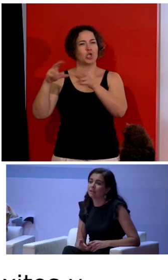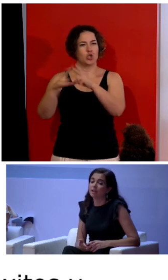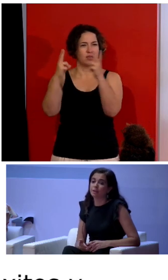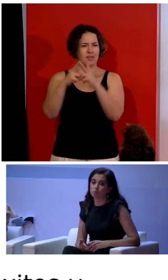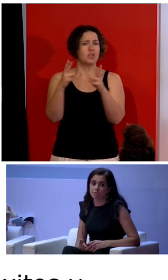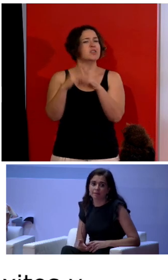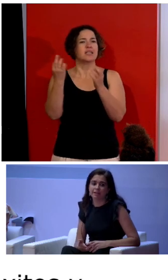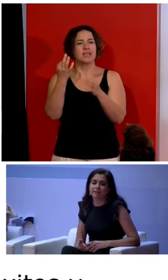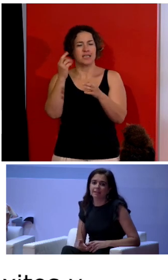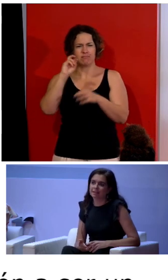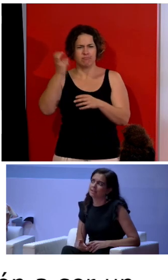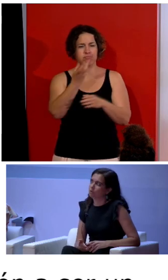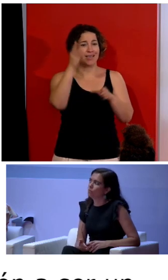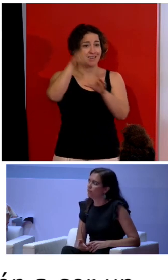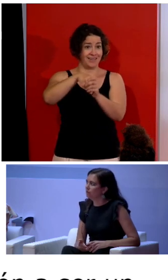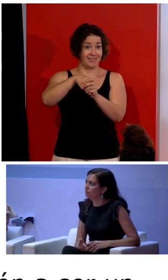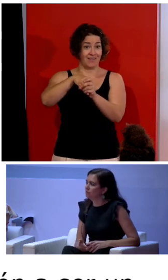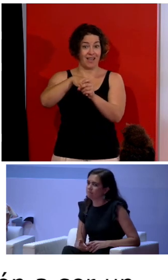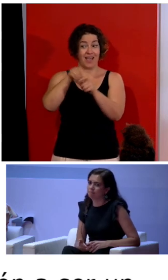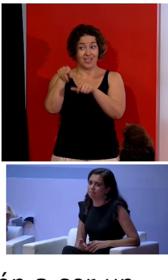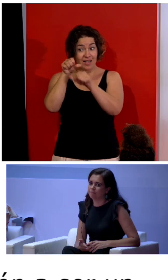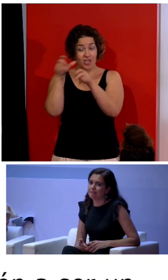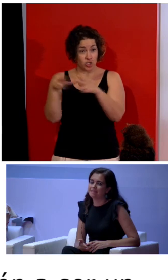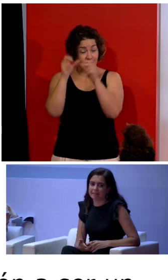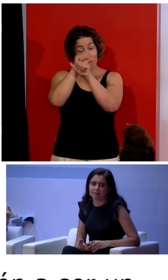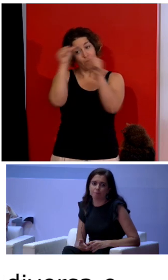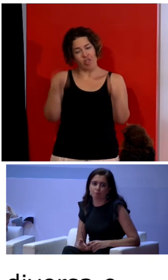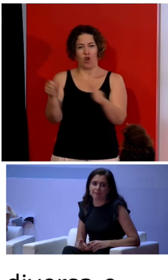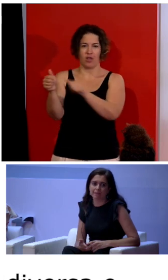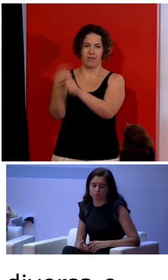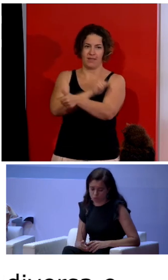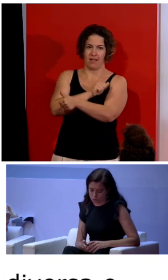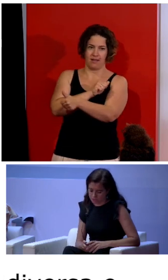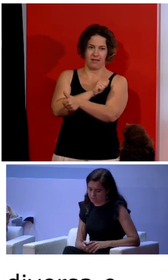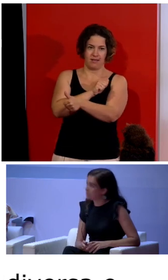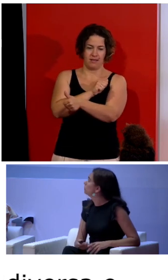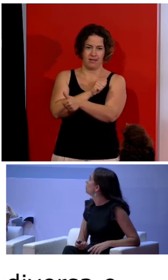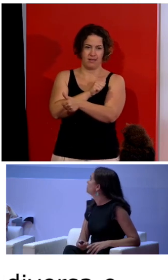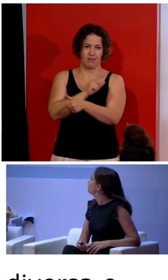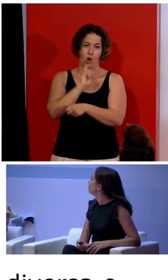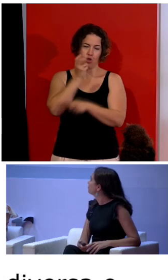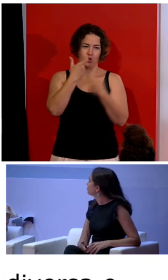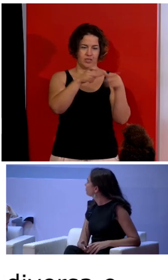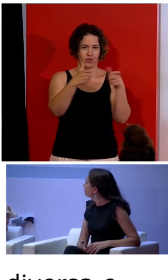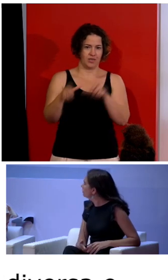diversa e inclusiva y que tiene que ser un modelo a imitar por parte de otros sectores.